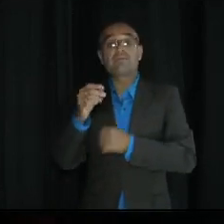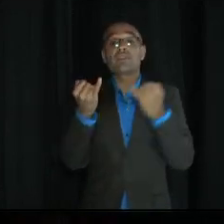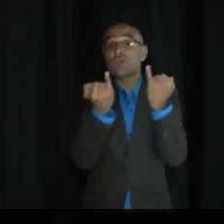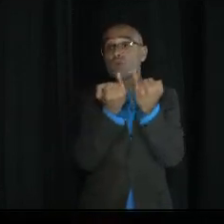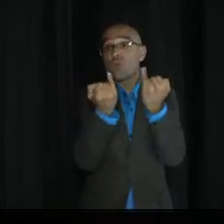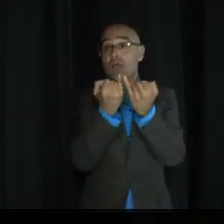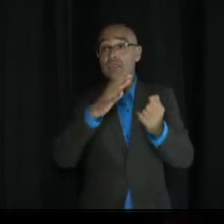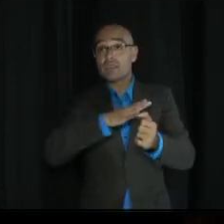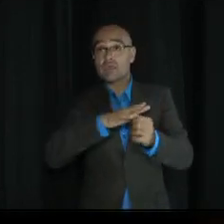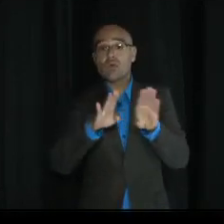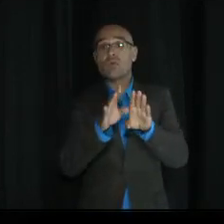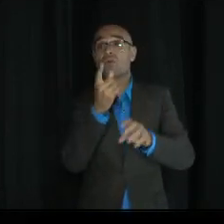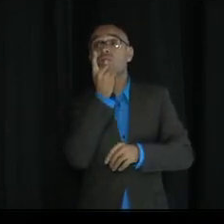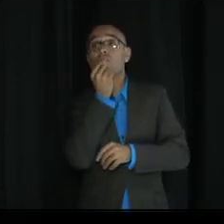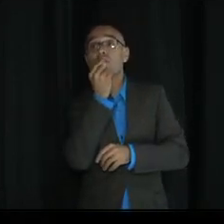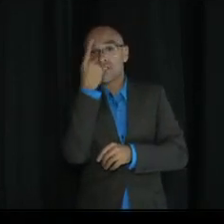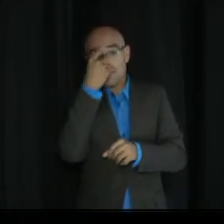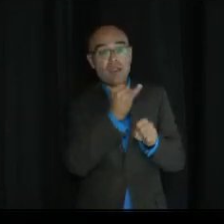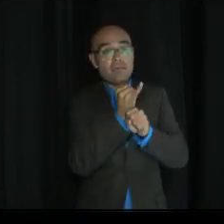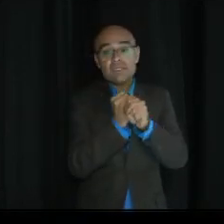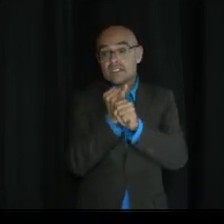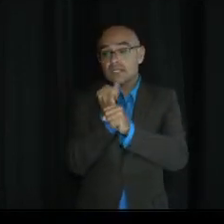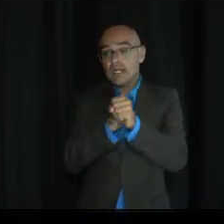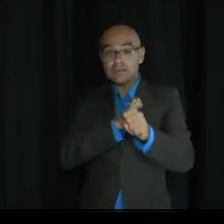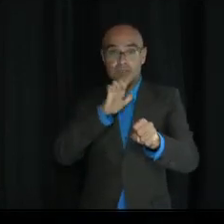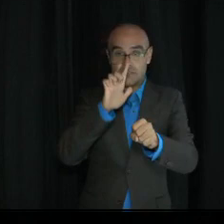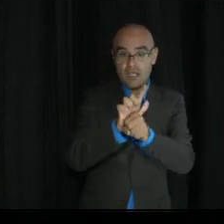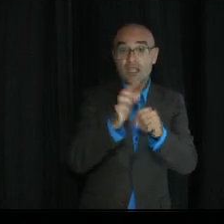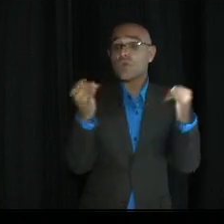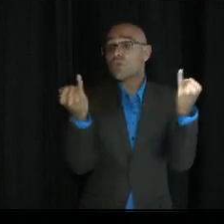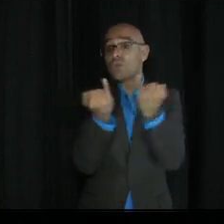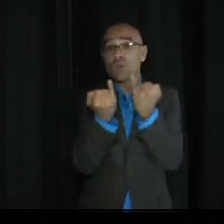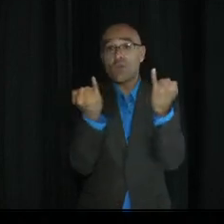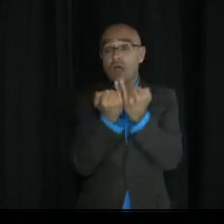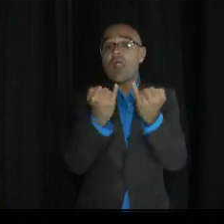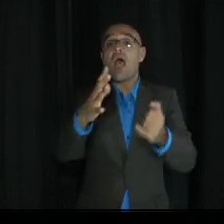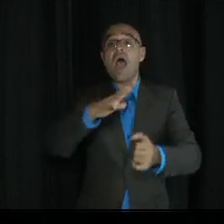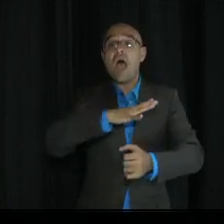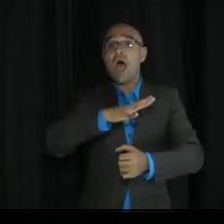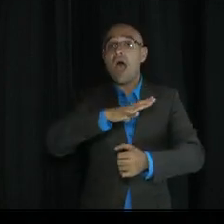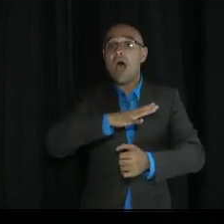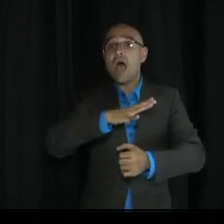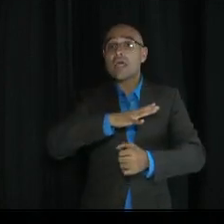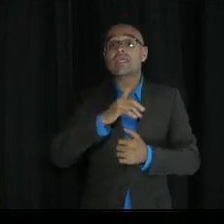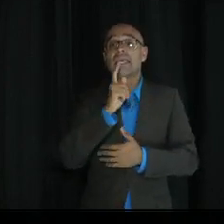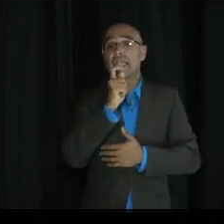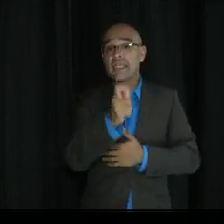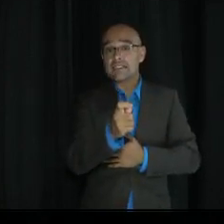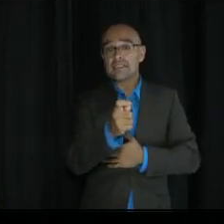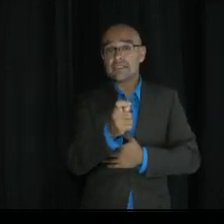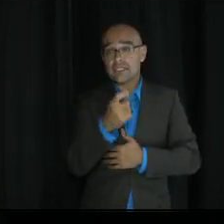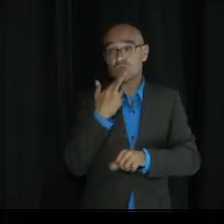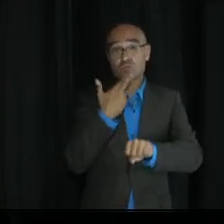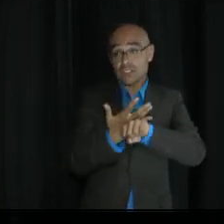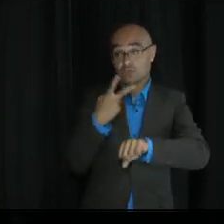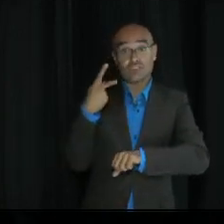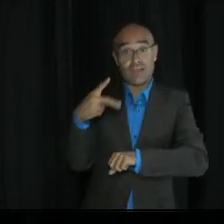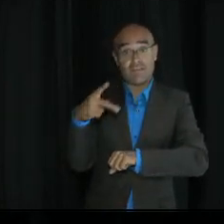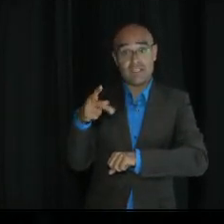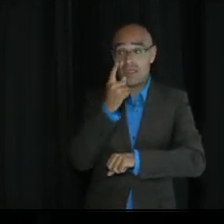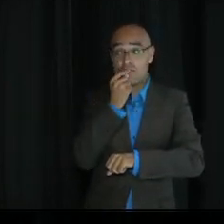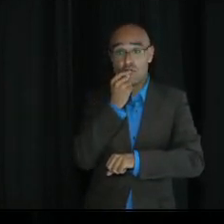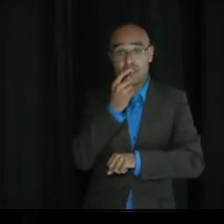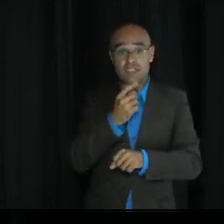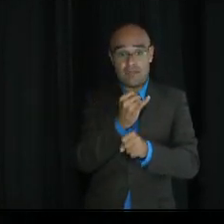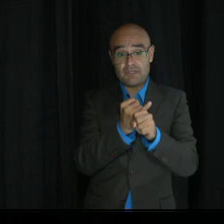Contamos con una policía de investigación o agentes investigadores, quien en este caso el primero de las funciones que ellos realizan es constituirse